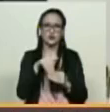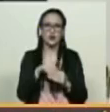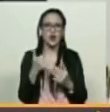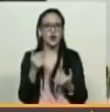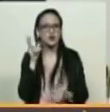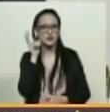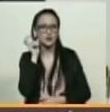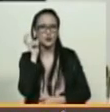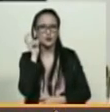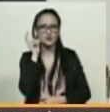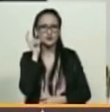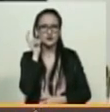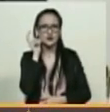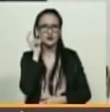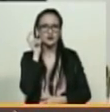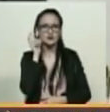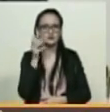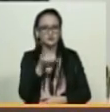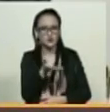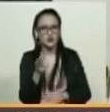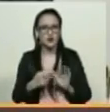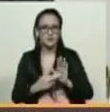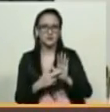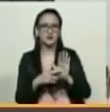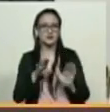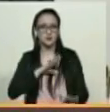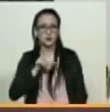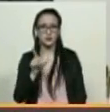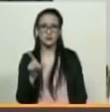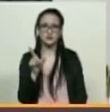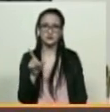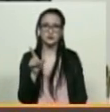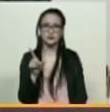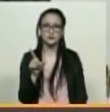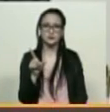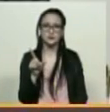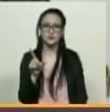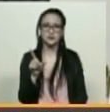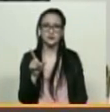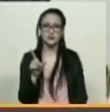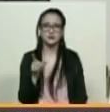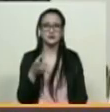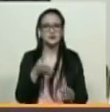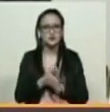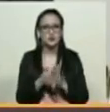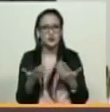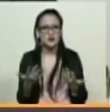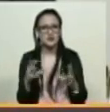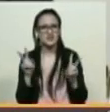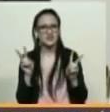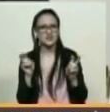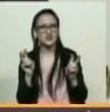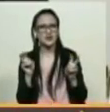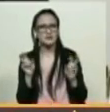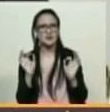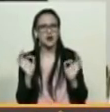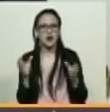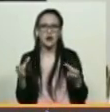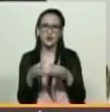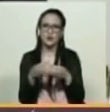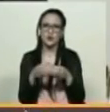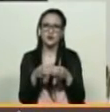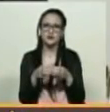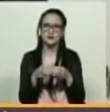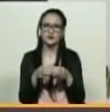la versión de ustedes, de usted como representante del Partido Socialista Unido Venezuela, acerca de qué se abordó en ese encuentro y